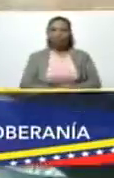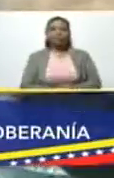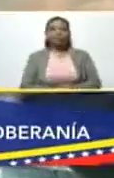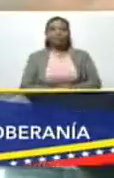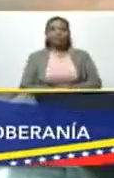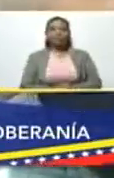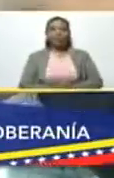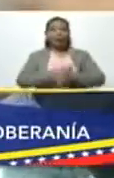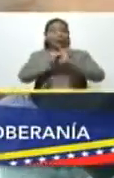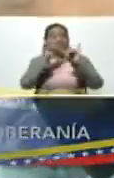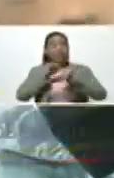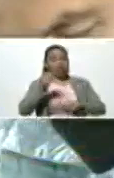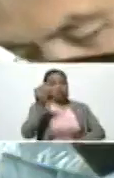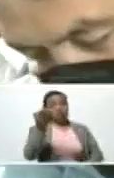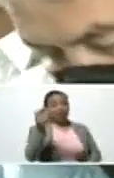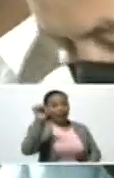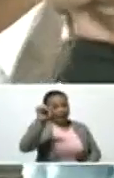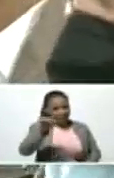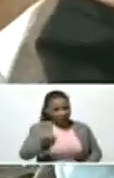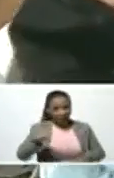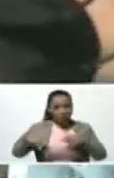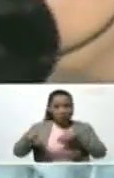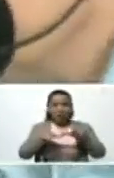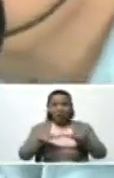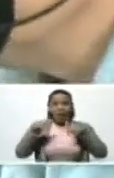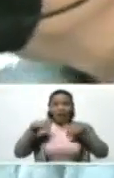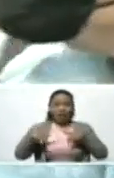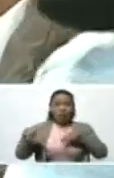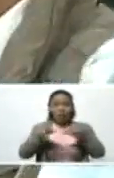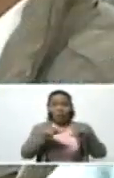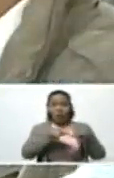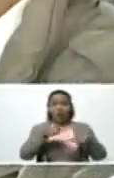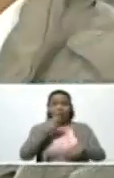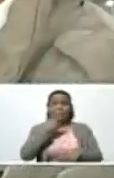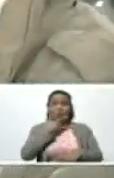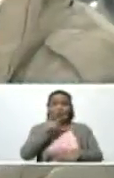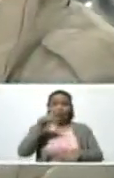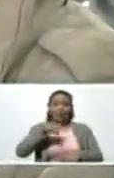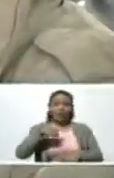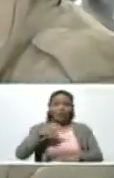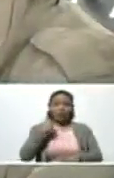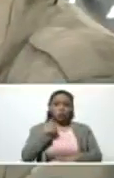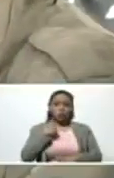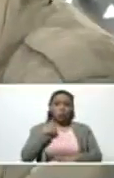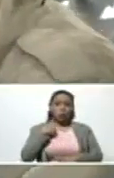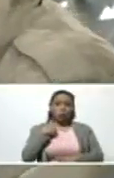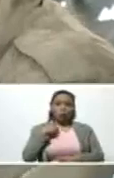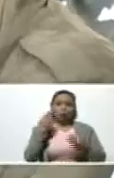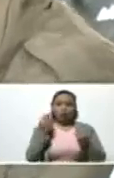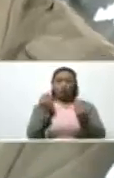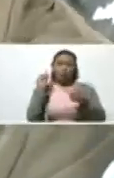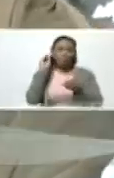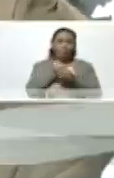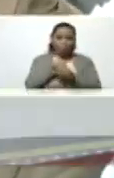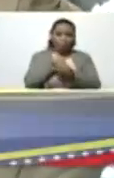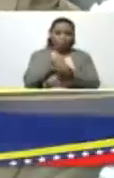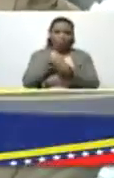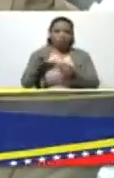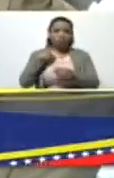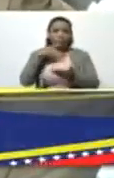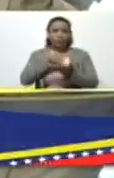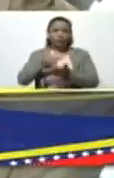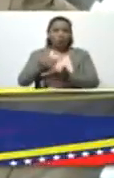Feliz de que usted esté aquí, de este espacio. Este es un espacio hermoso del que yo me la paso metido. Desde que fui